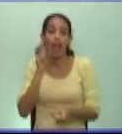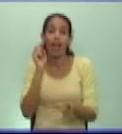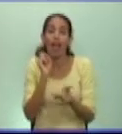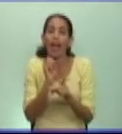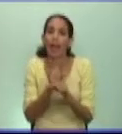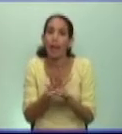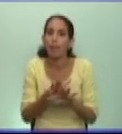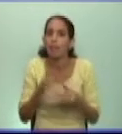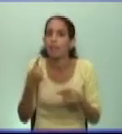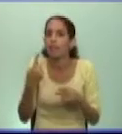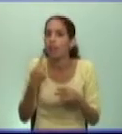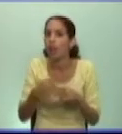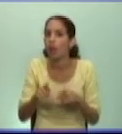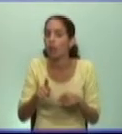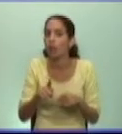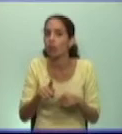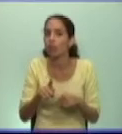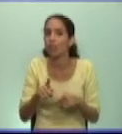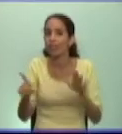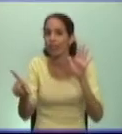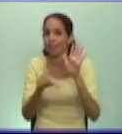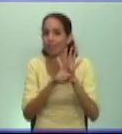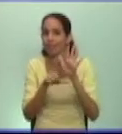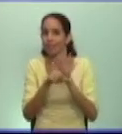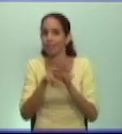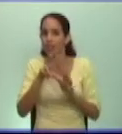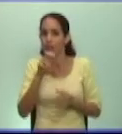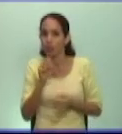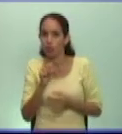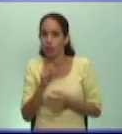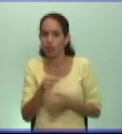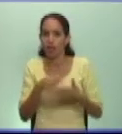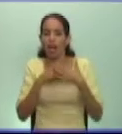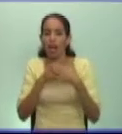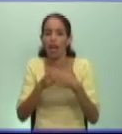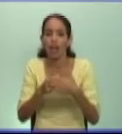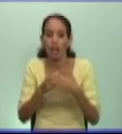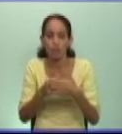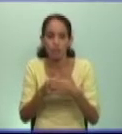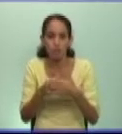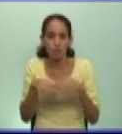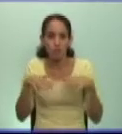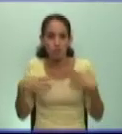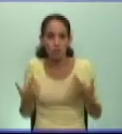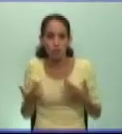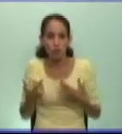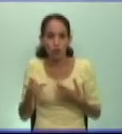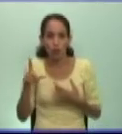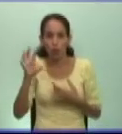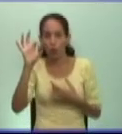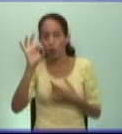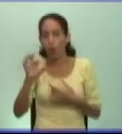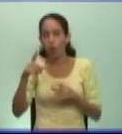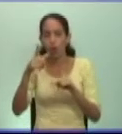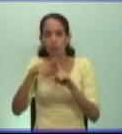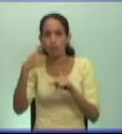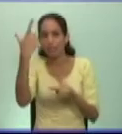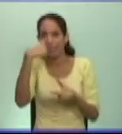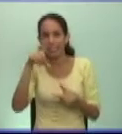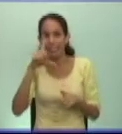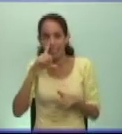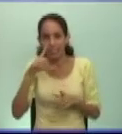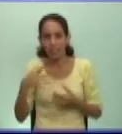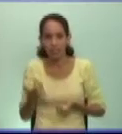hablado ya de ese momento histórico. El apoyo a los pactos militares, sobre todo a la OTAN. Se firma el TIAR, el